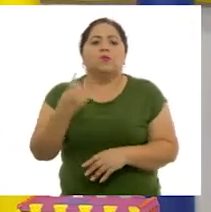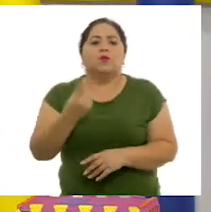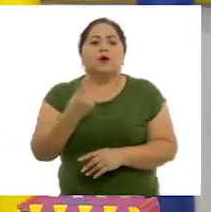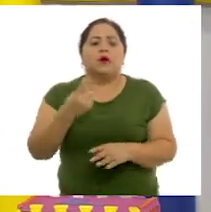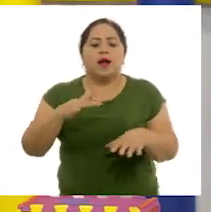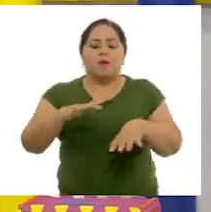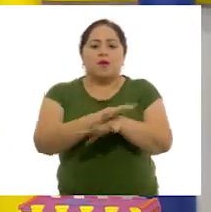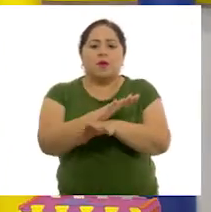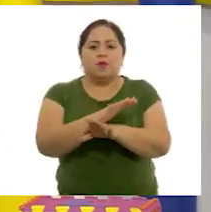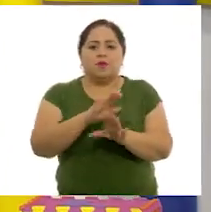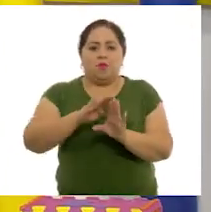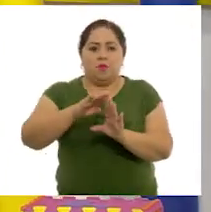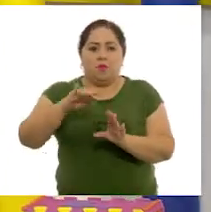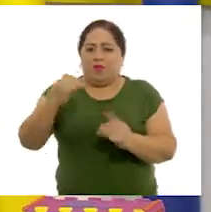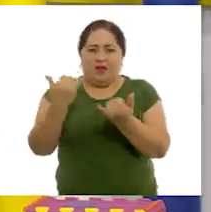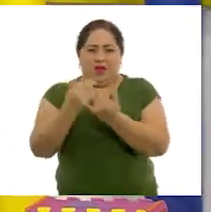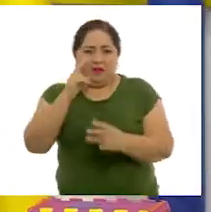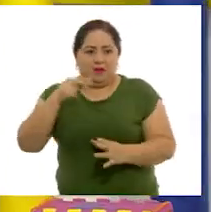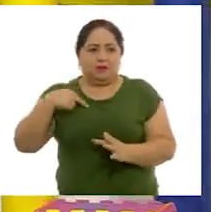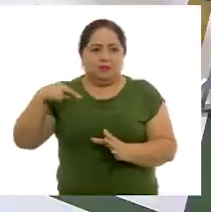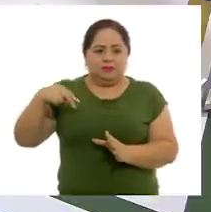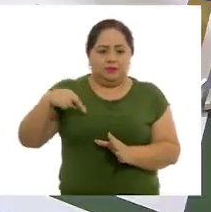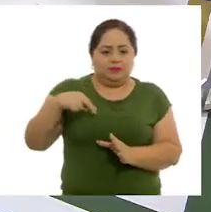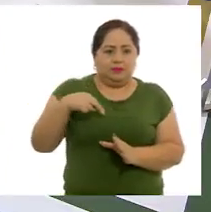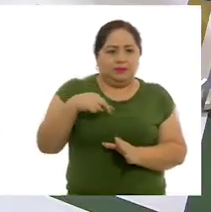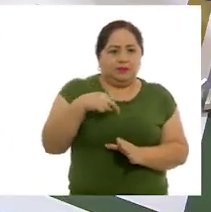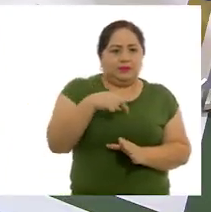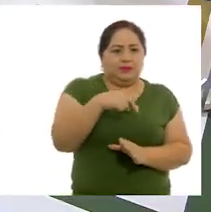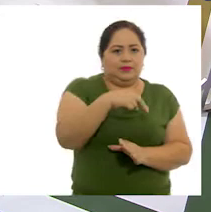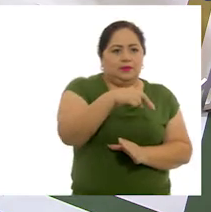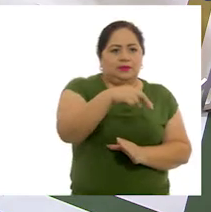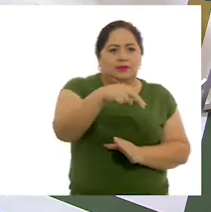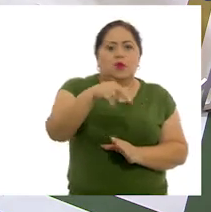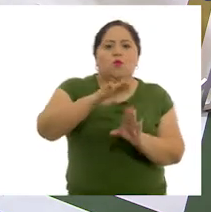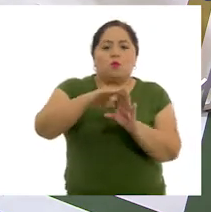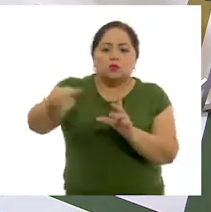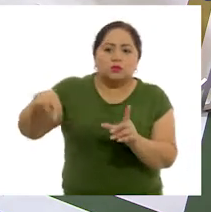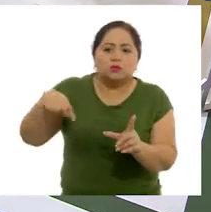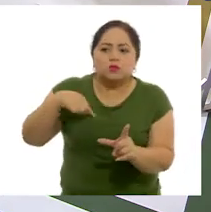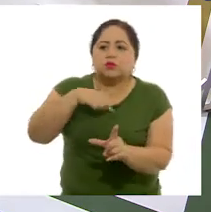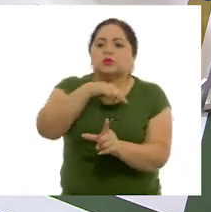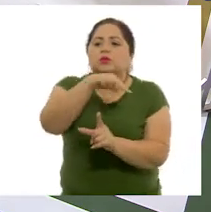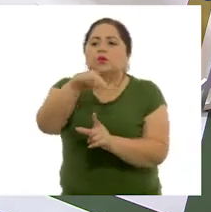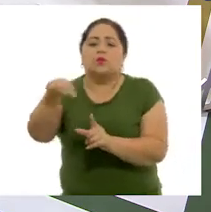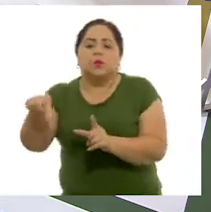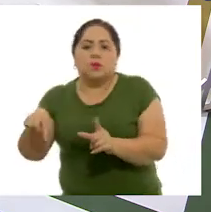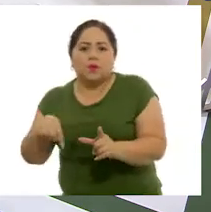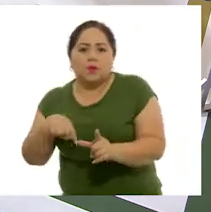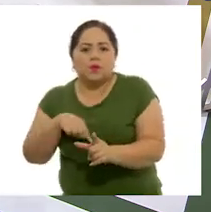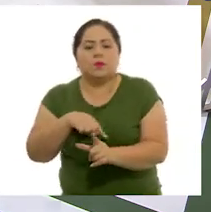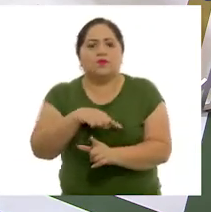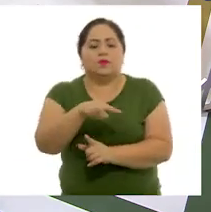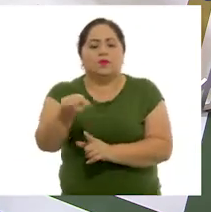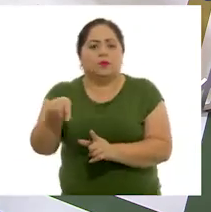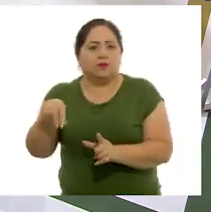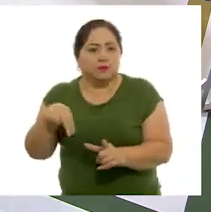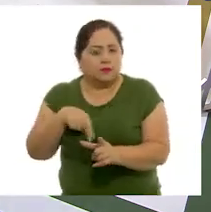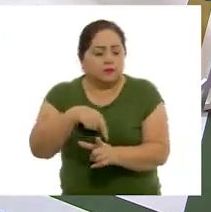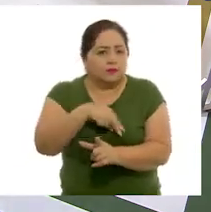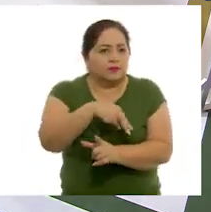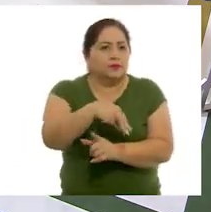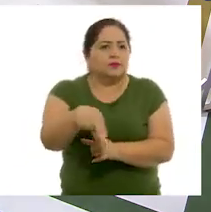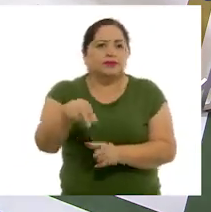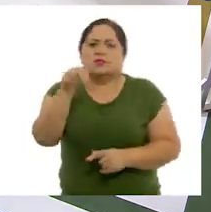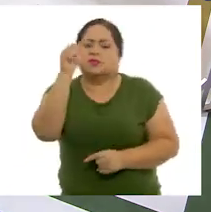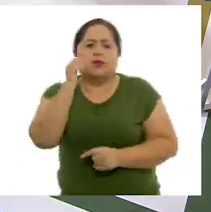cambiando el ángulo. Entonces, así como estoy, voy a ir avanzando en círculo, avanzando en círculo, avanzando en círculo, avanzando en círculo,